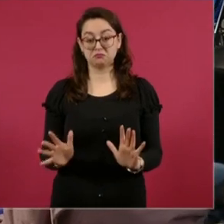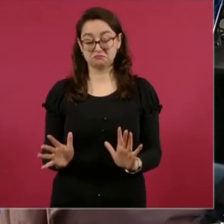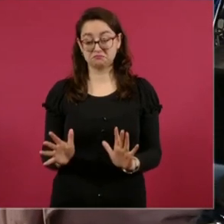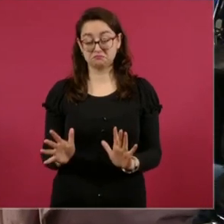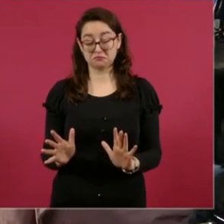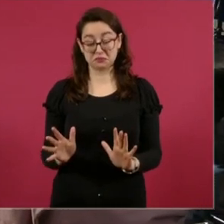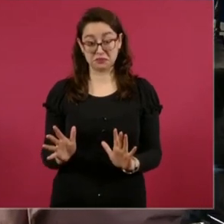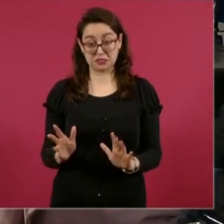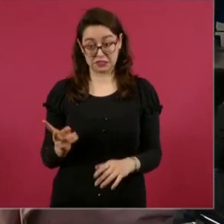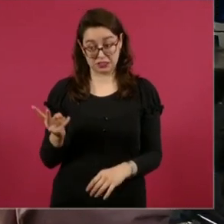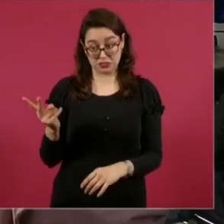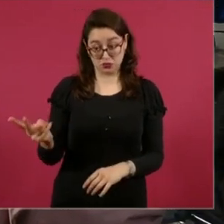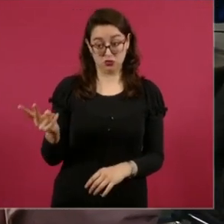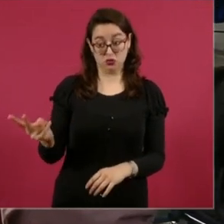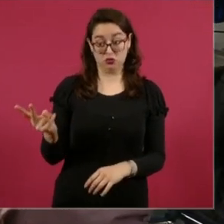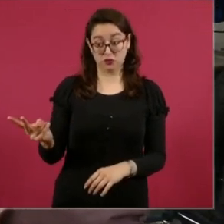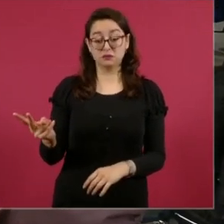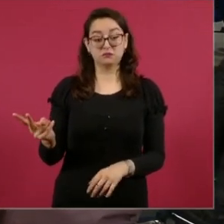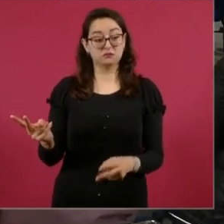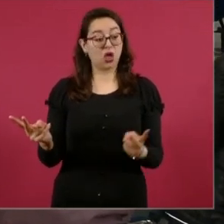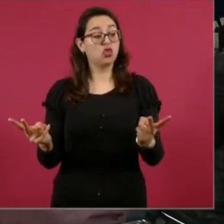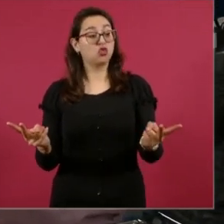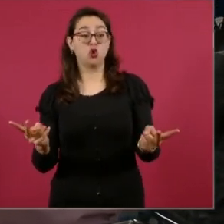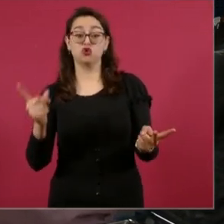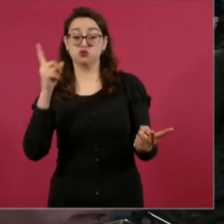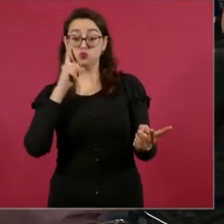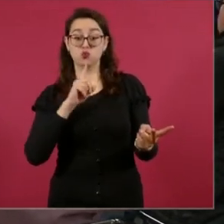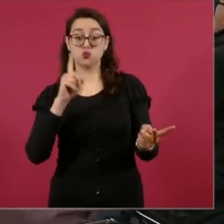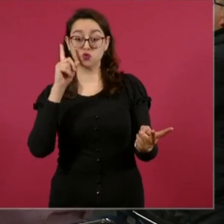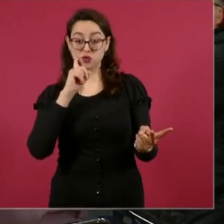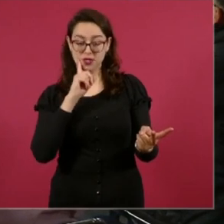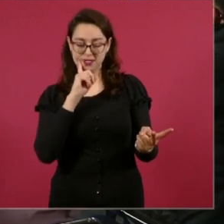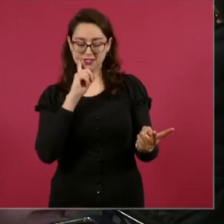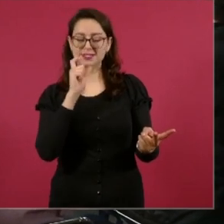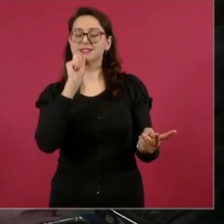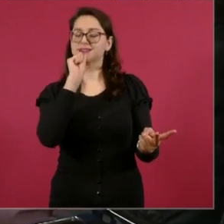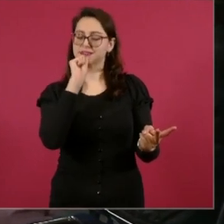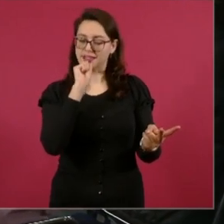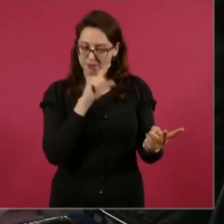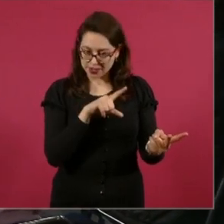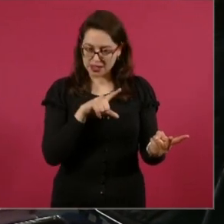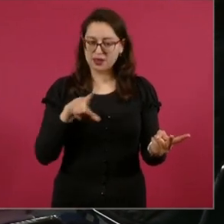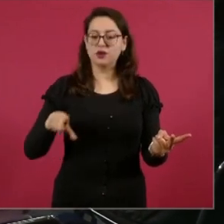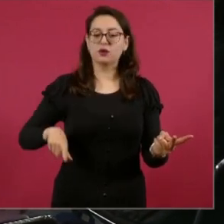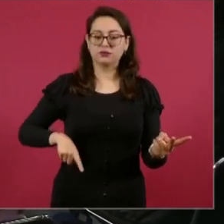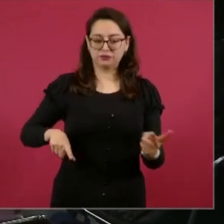de las mejores servidoras públicas,